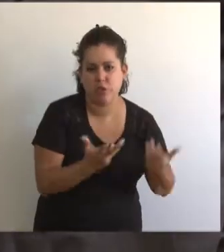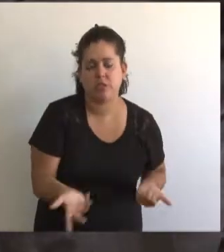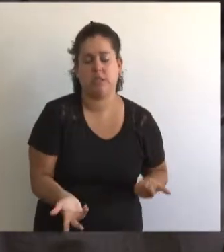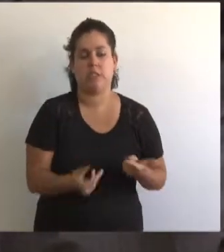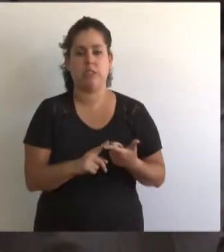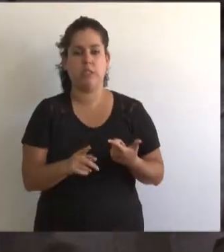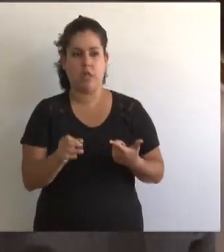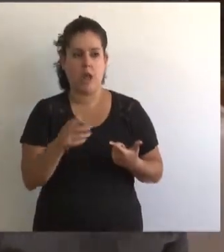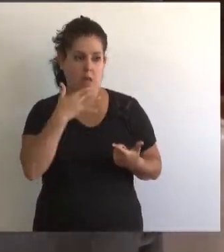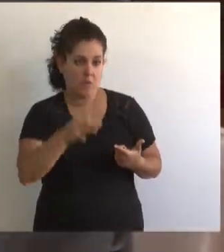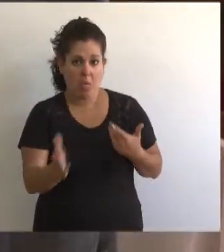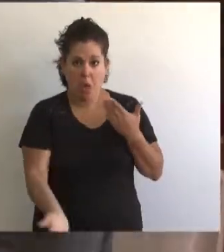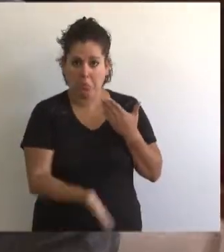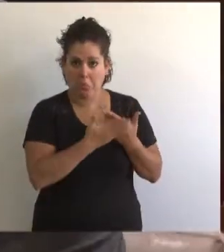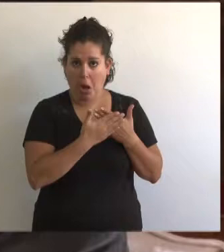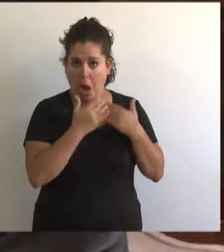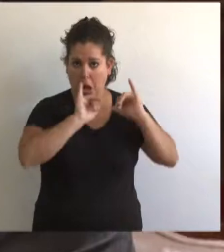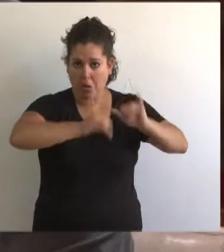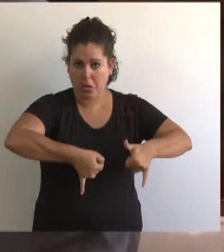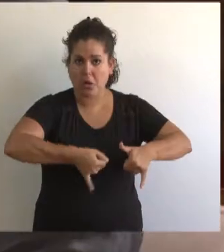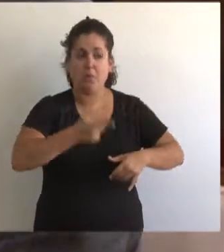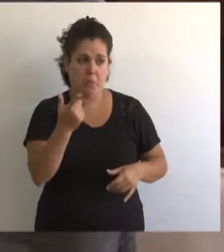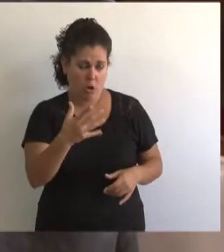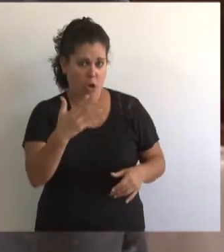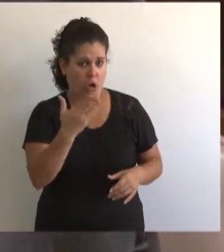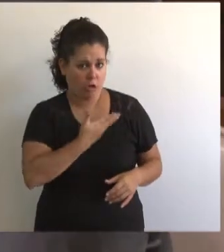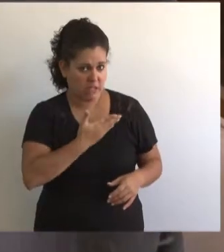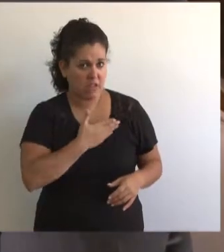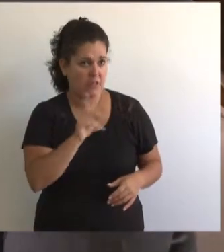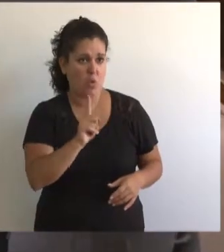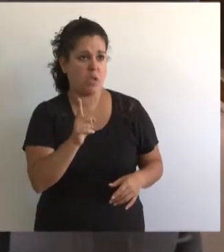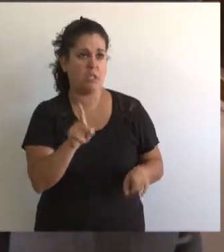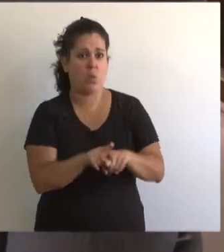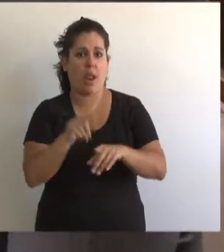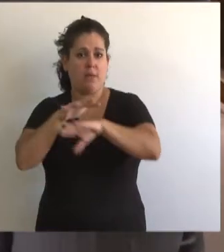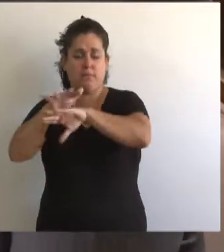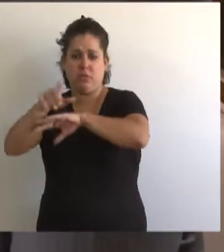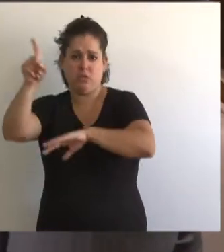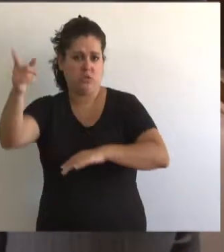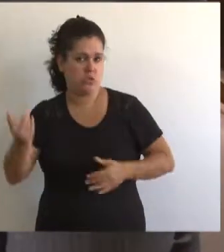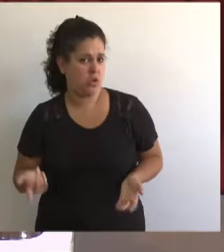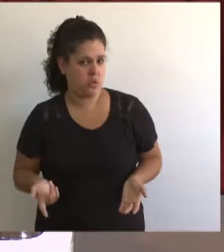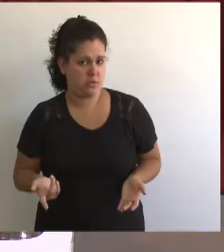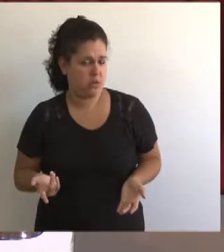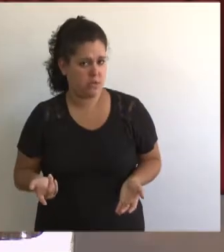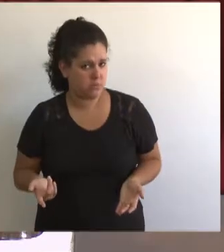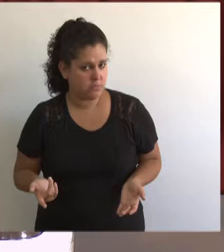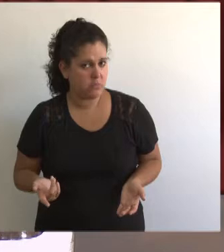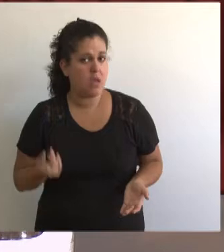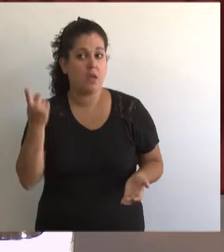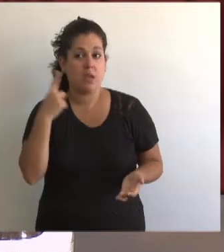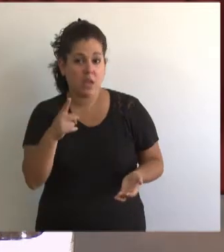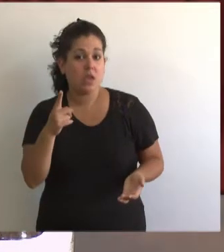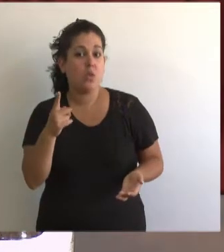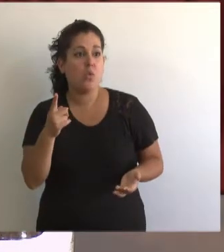de cocina, ha brindado su respaldo, a pesar de no ser una provincia como Misiones, ¿no? Que tiene una fuerte vinculación con el